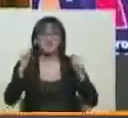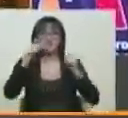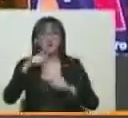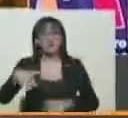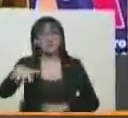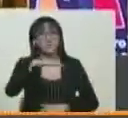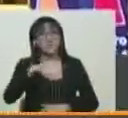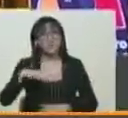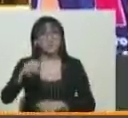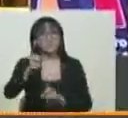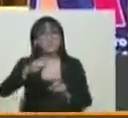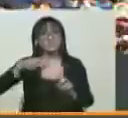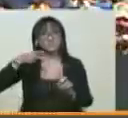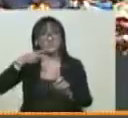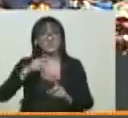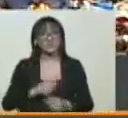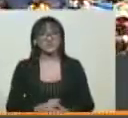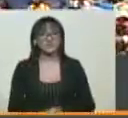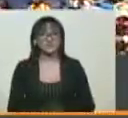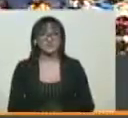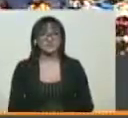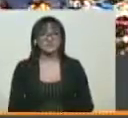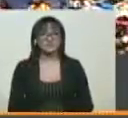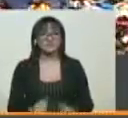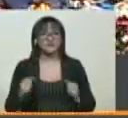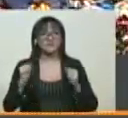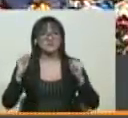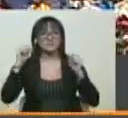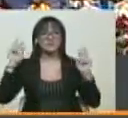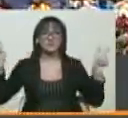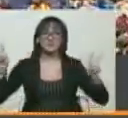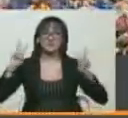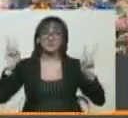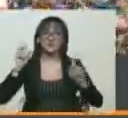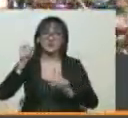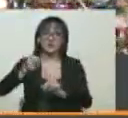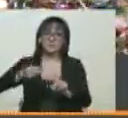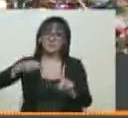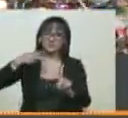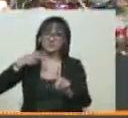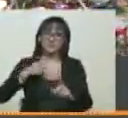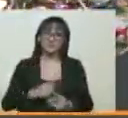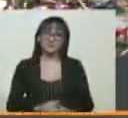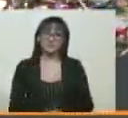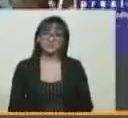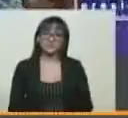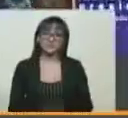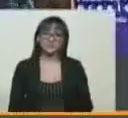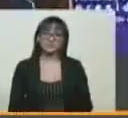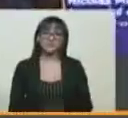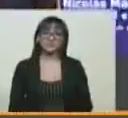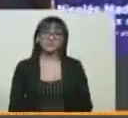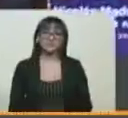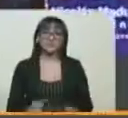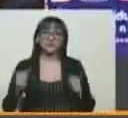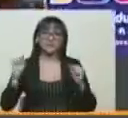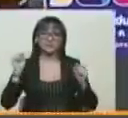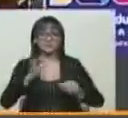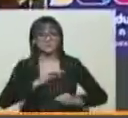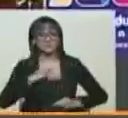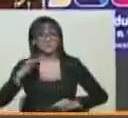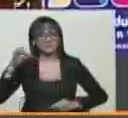de Amazonas! ¡Que viva la victoria de Amazonas! ¡Que viva la